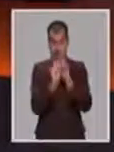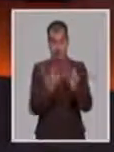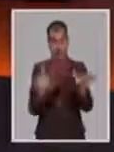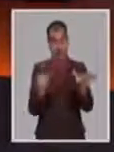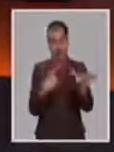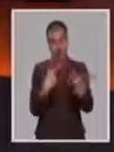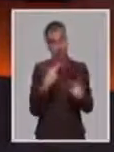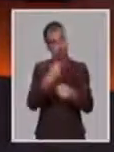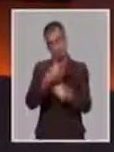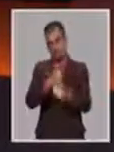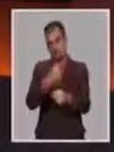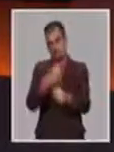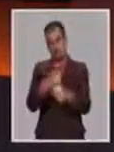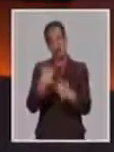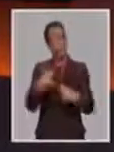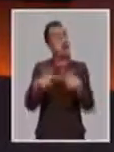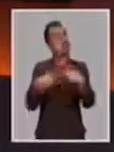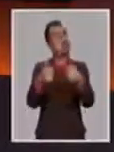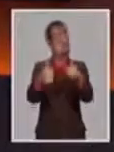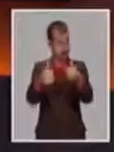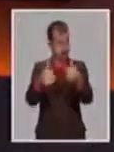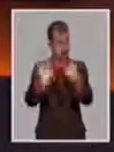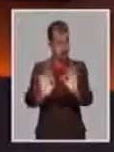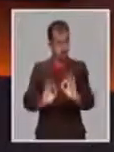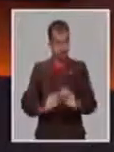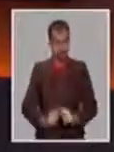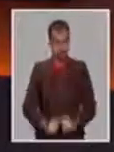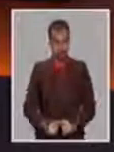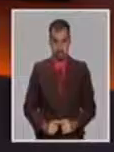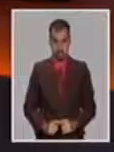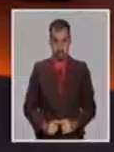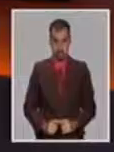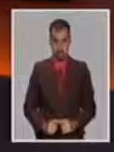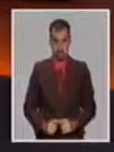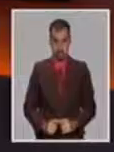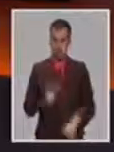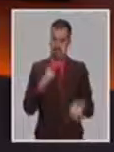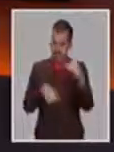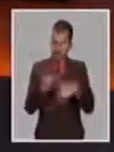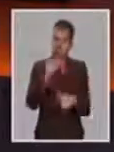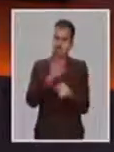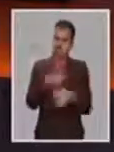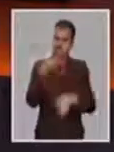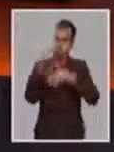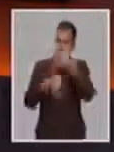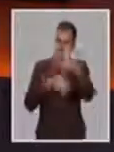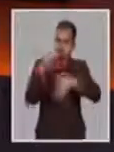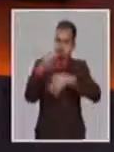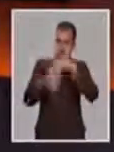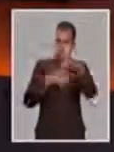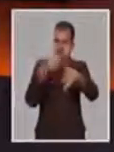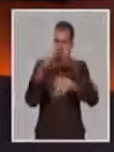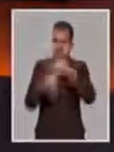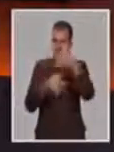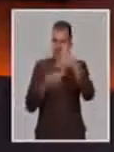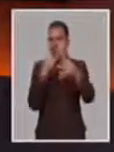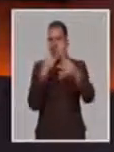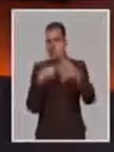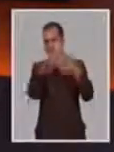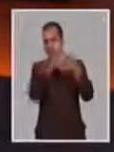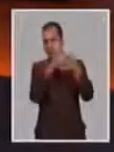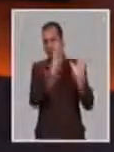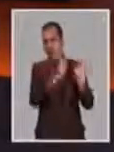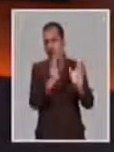bien. Entonces a mí me gustaría comenzar con algunas explicaciones metodológicas, pero un poco más prácticas para que